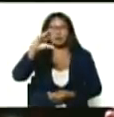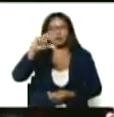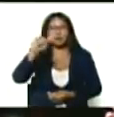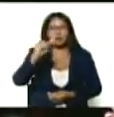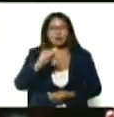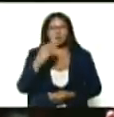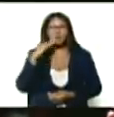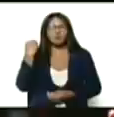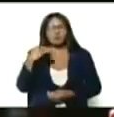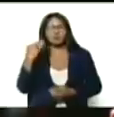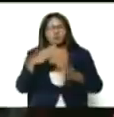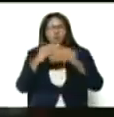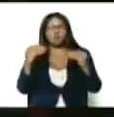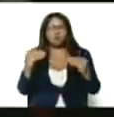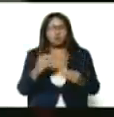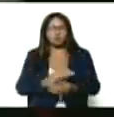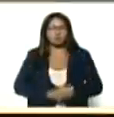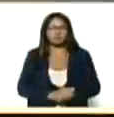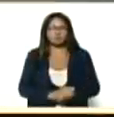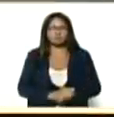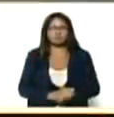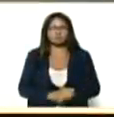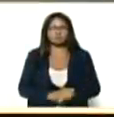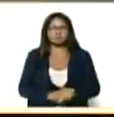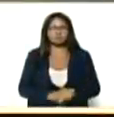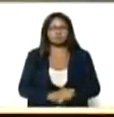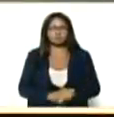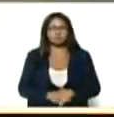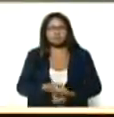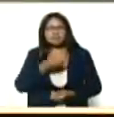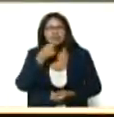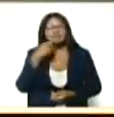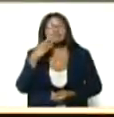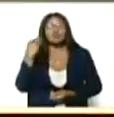Pura juventud fresca. Bella juventud.